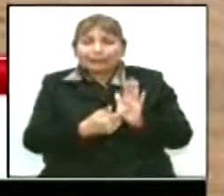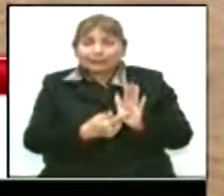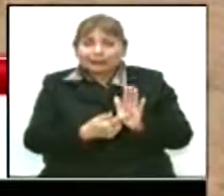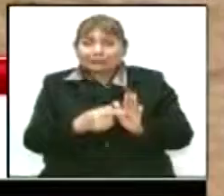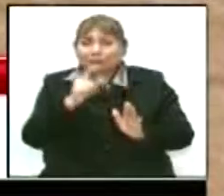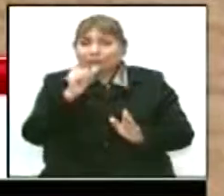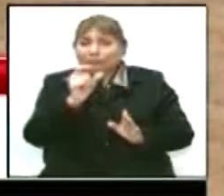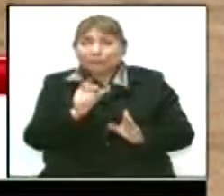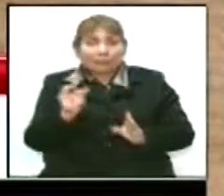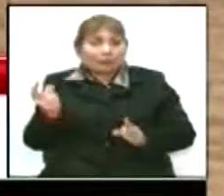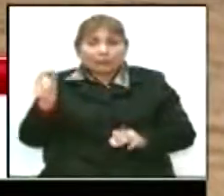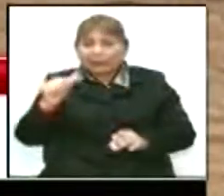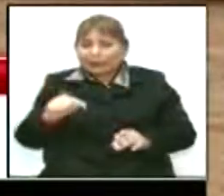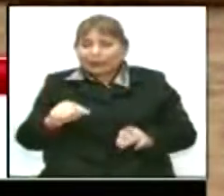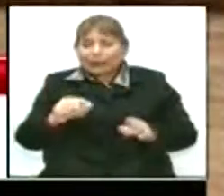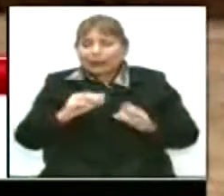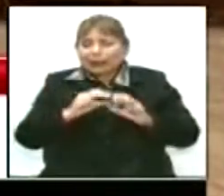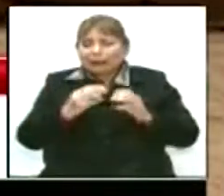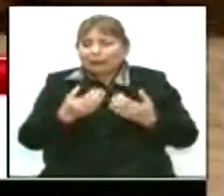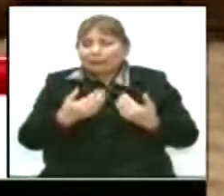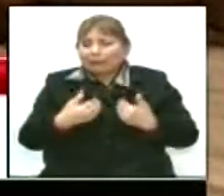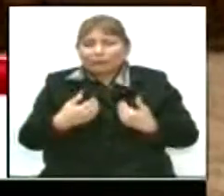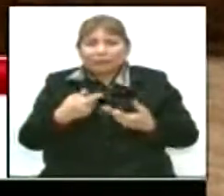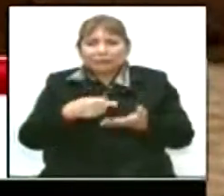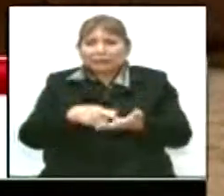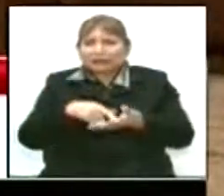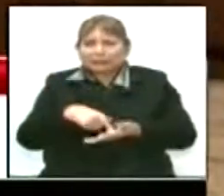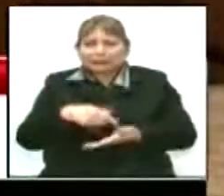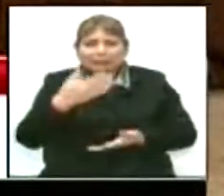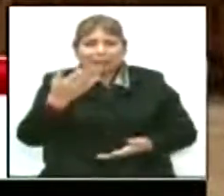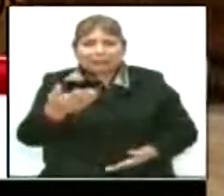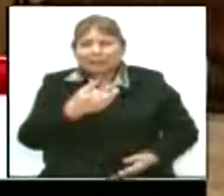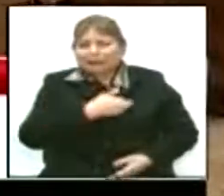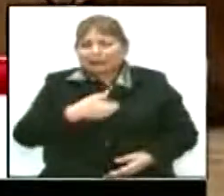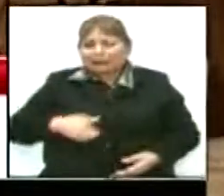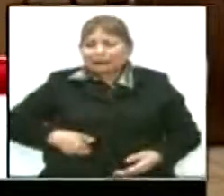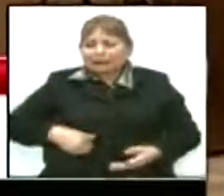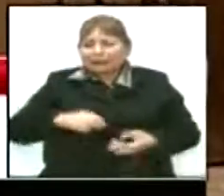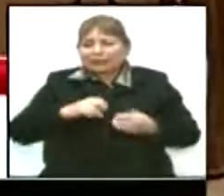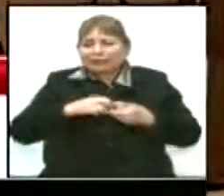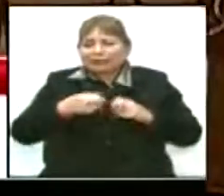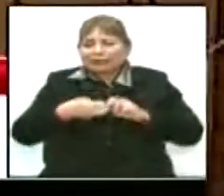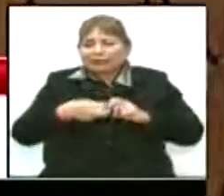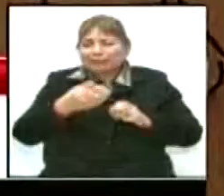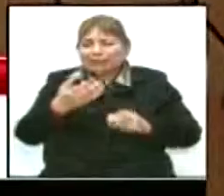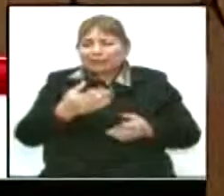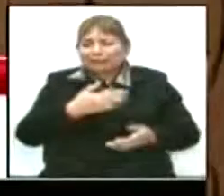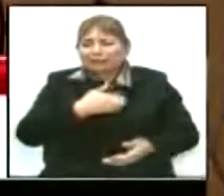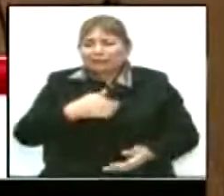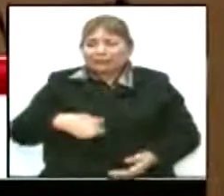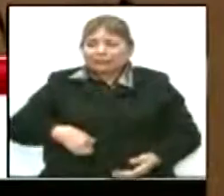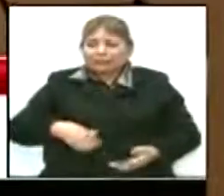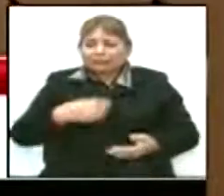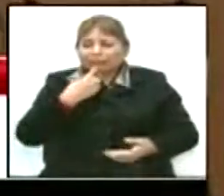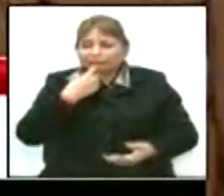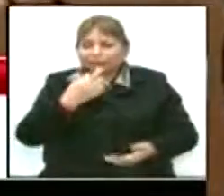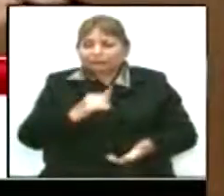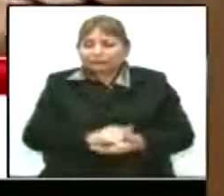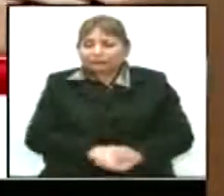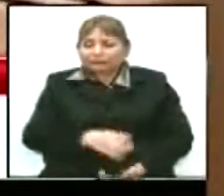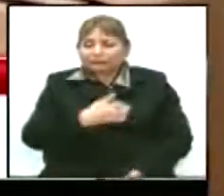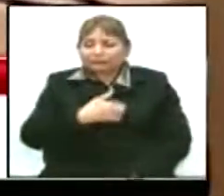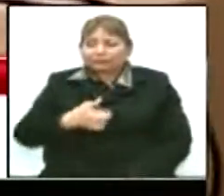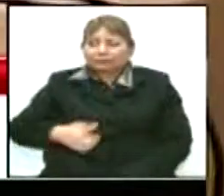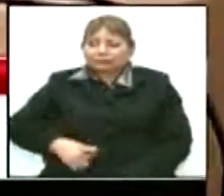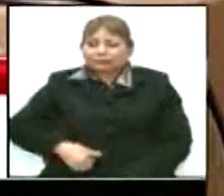una persona no viene a la comisión, no es obligación del presidente ni problema del presidente de la comisión. Por eso, señor